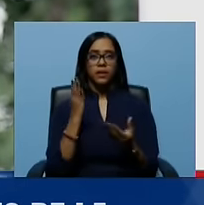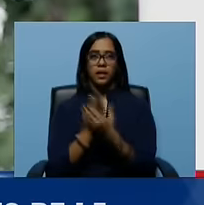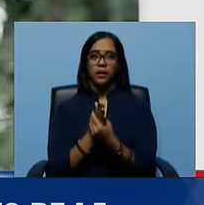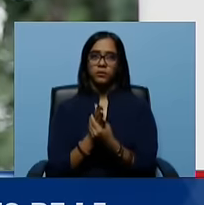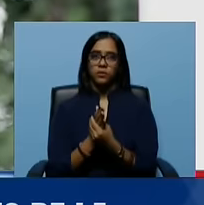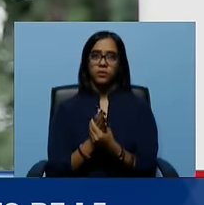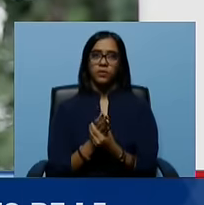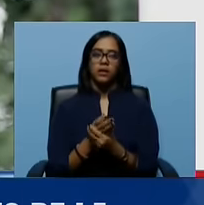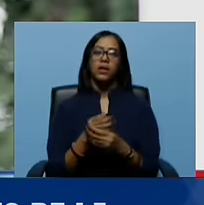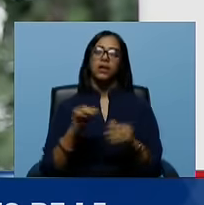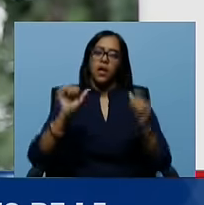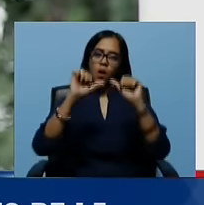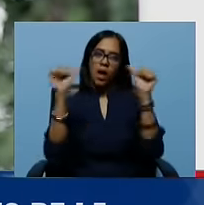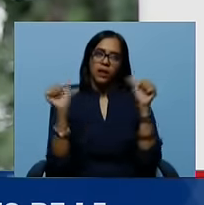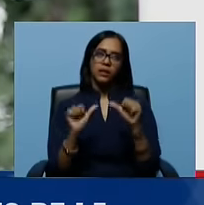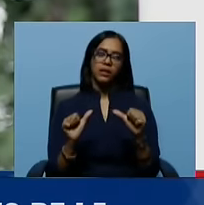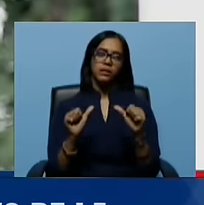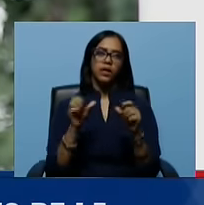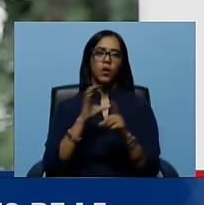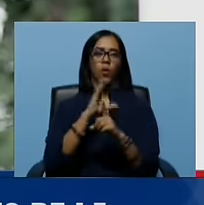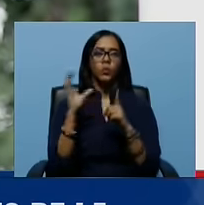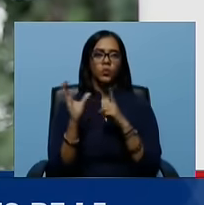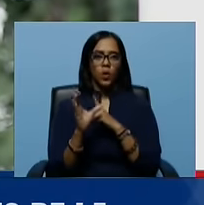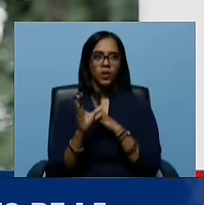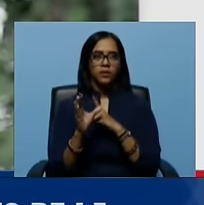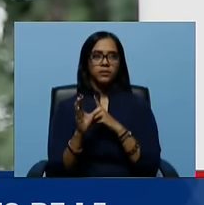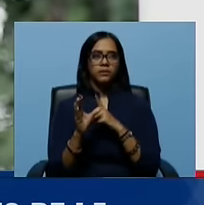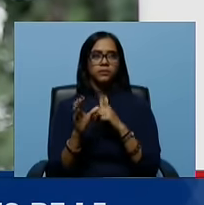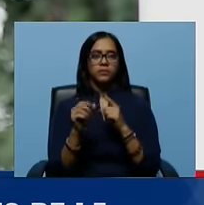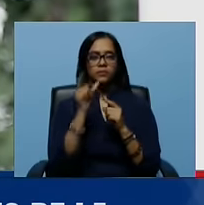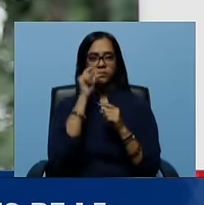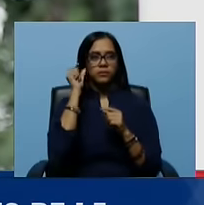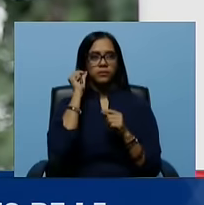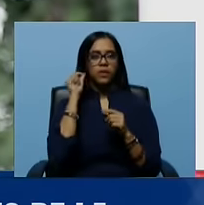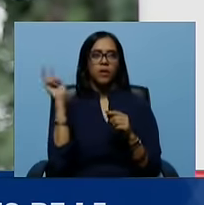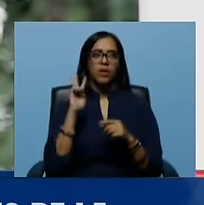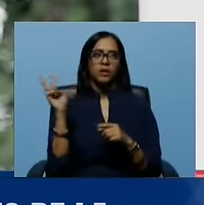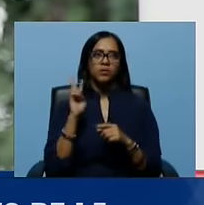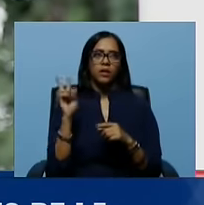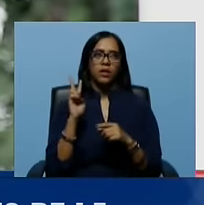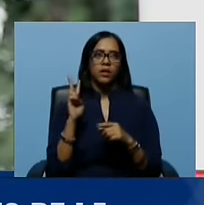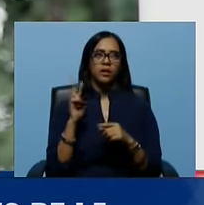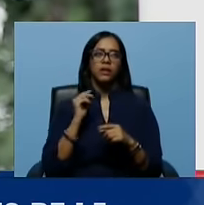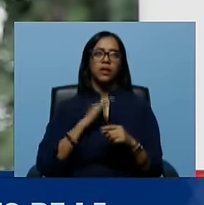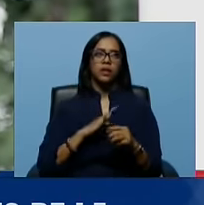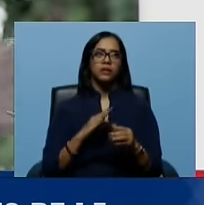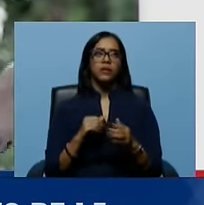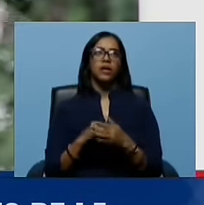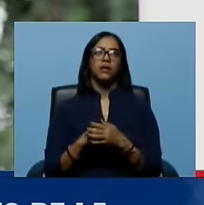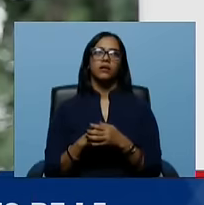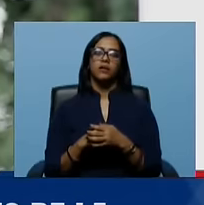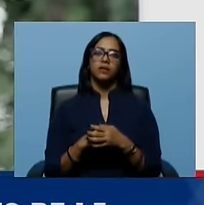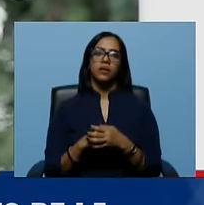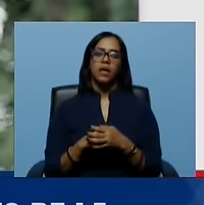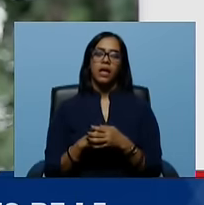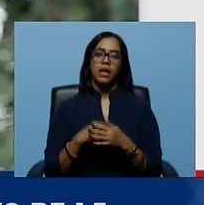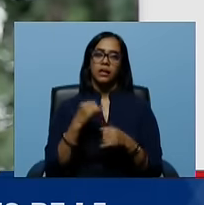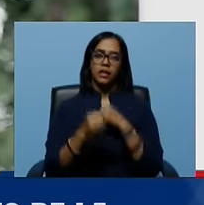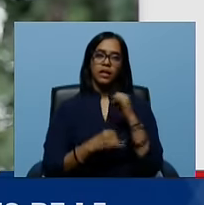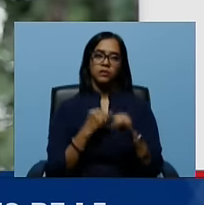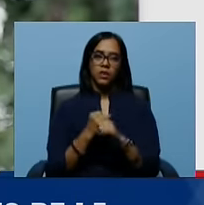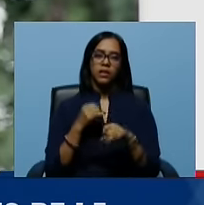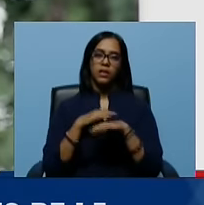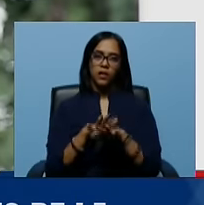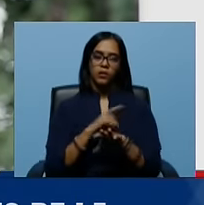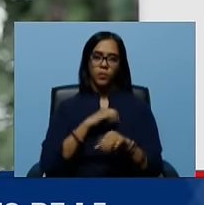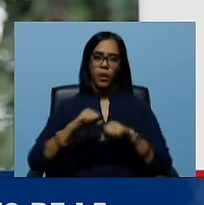de los artistas, cultores y cultoras de Venezuela que están en el exterior e integrarlos a nuestro